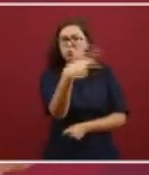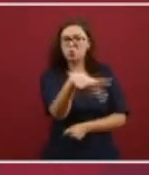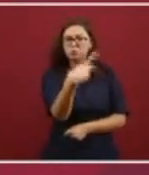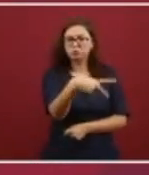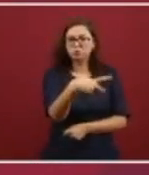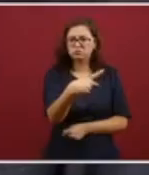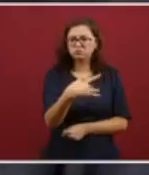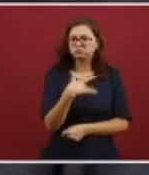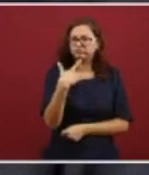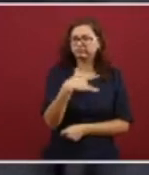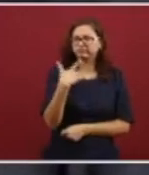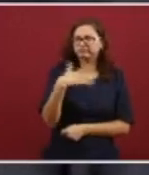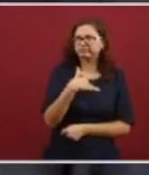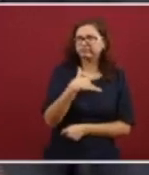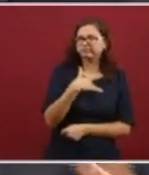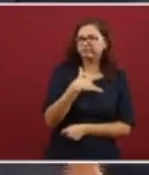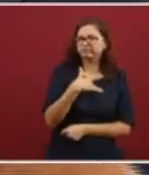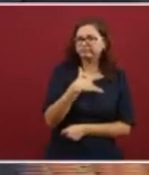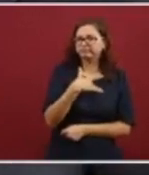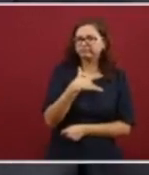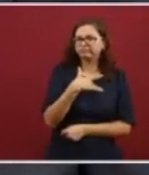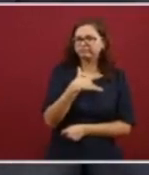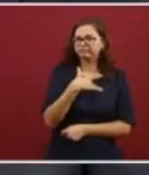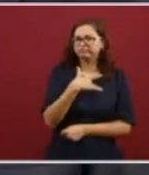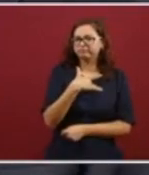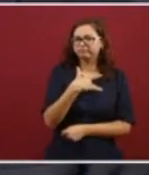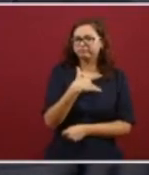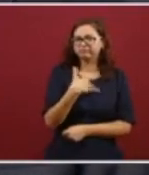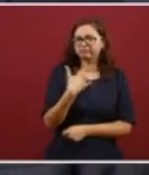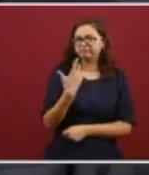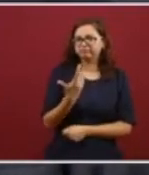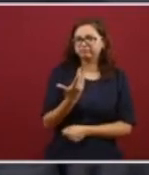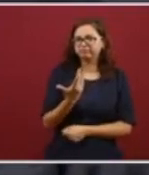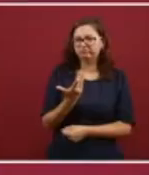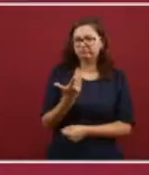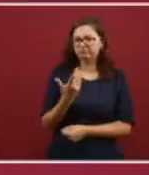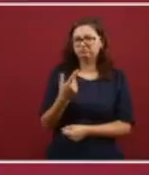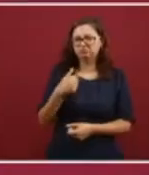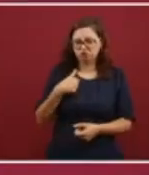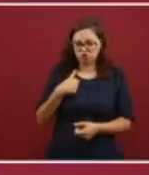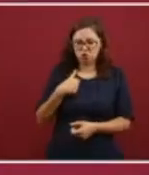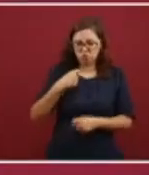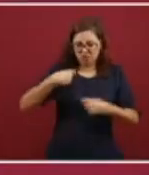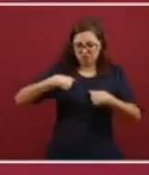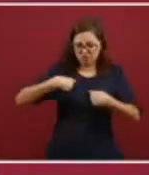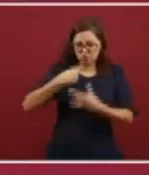aprobé la reforma energética